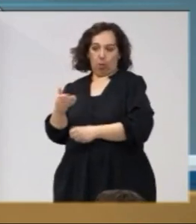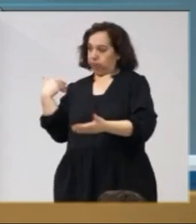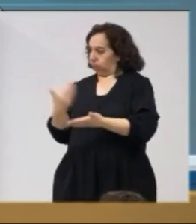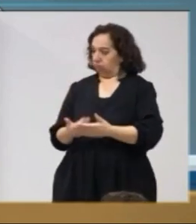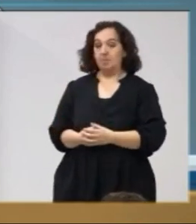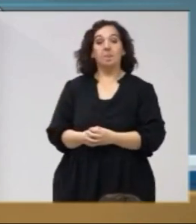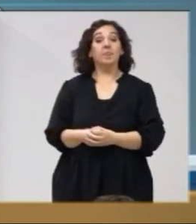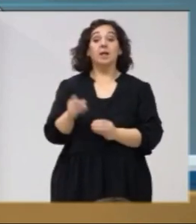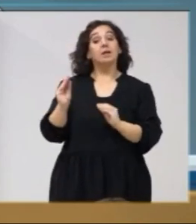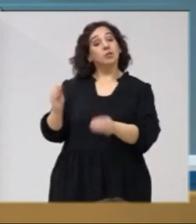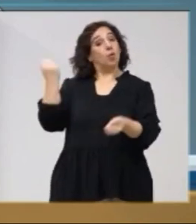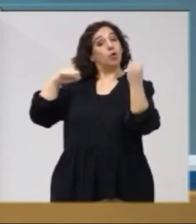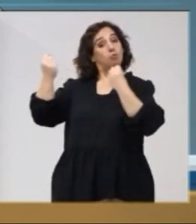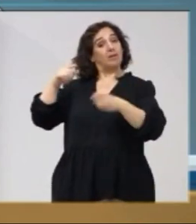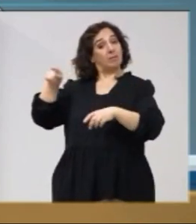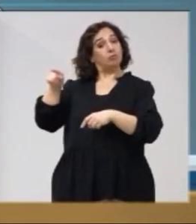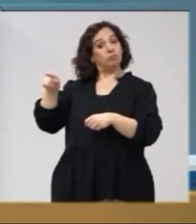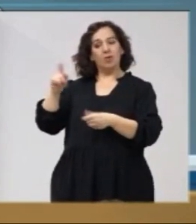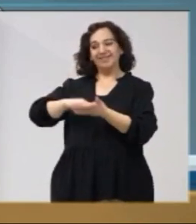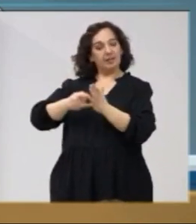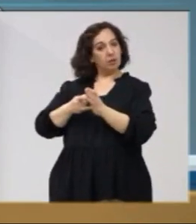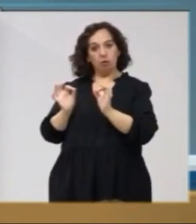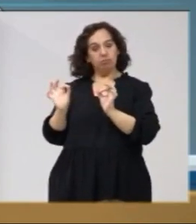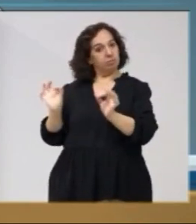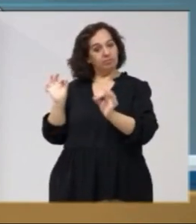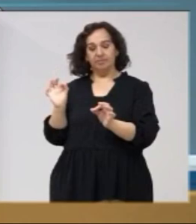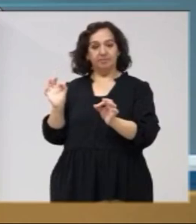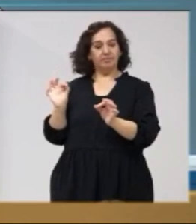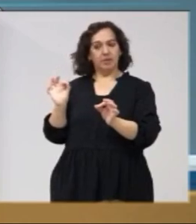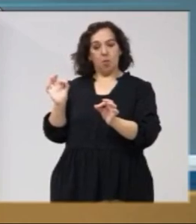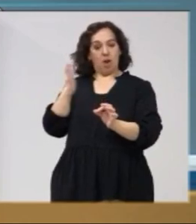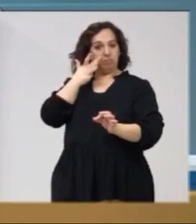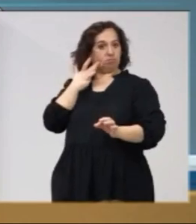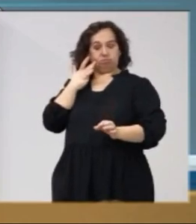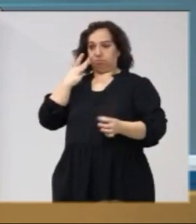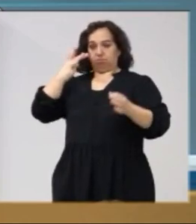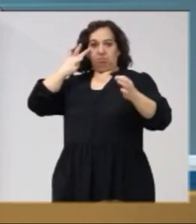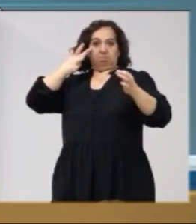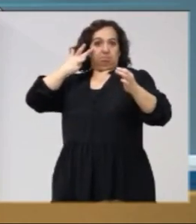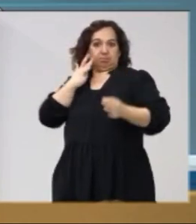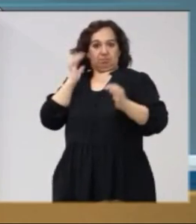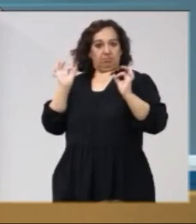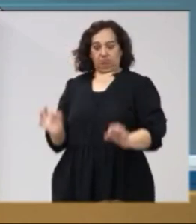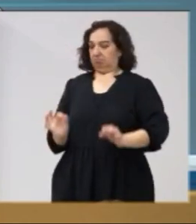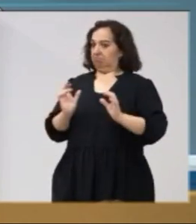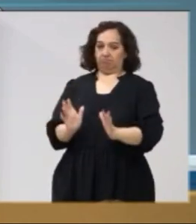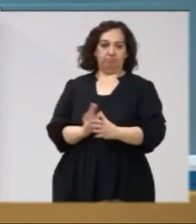comportamiento en el aspecto técnico es impecable. Y desde luego, estoy